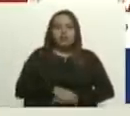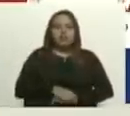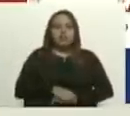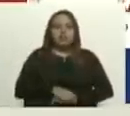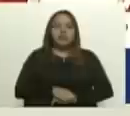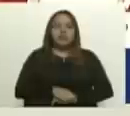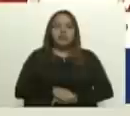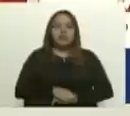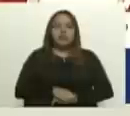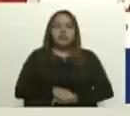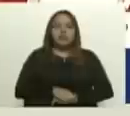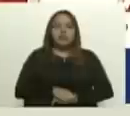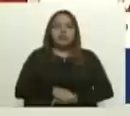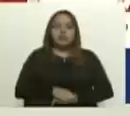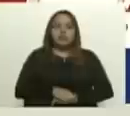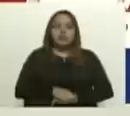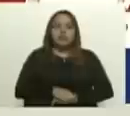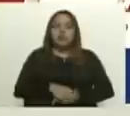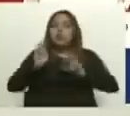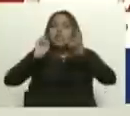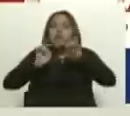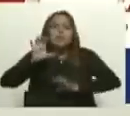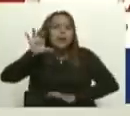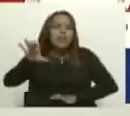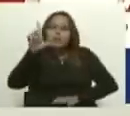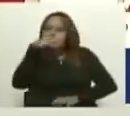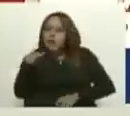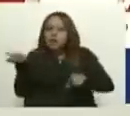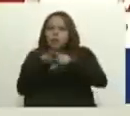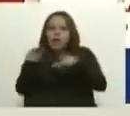Temas del país no se tratan así, con amenazas.